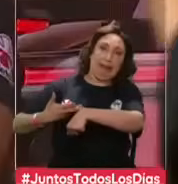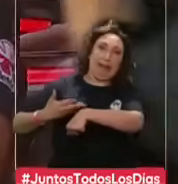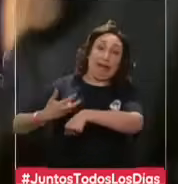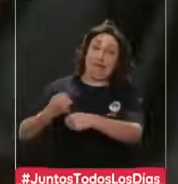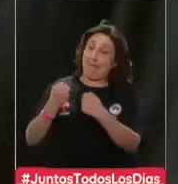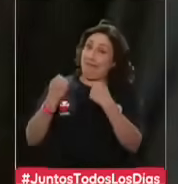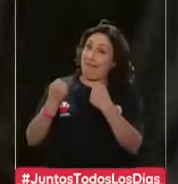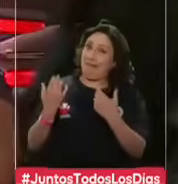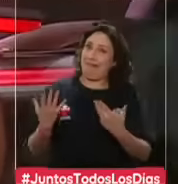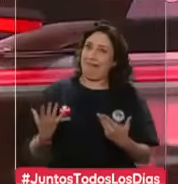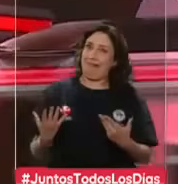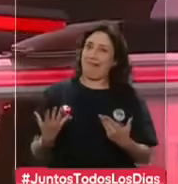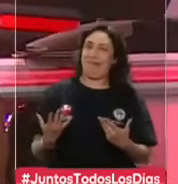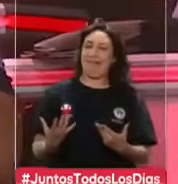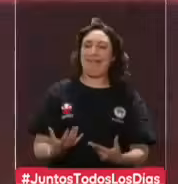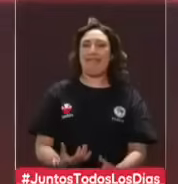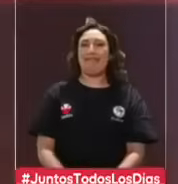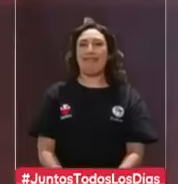fuerte!